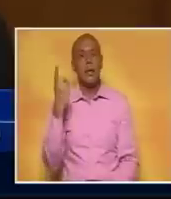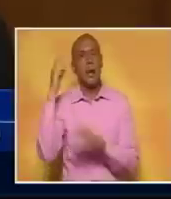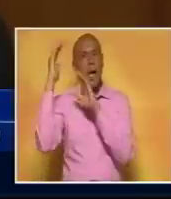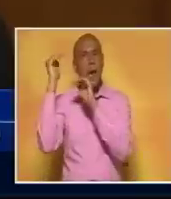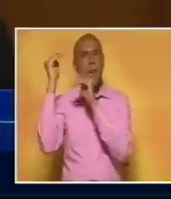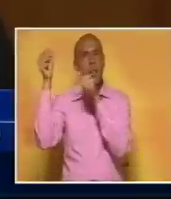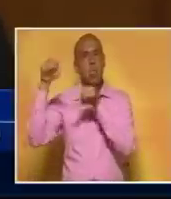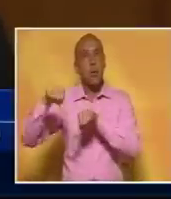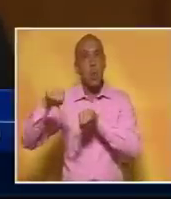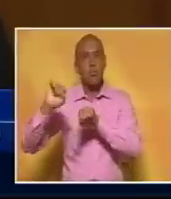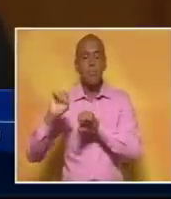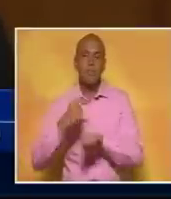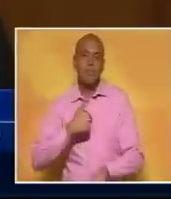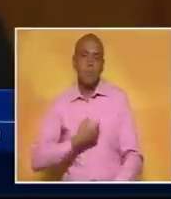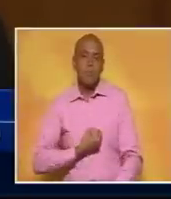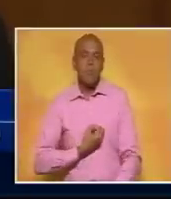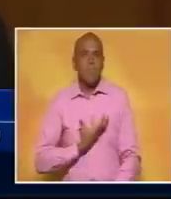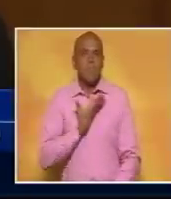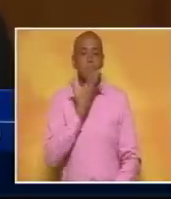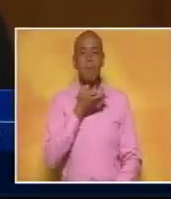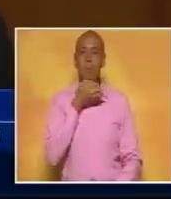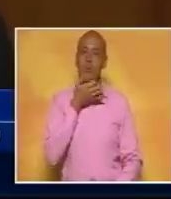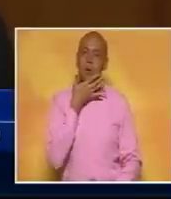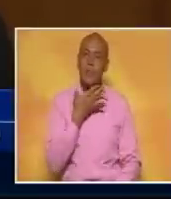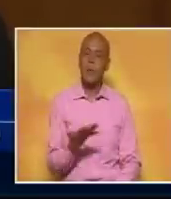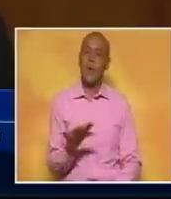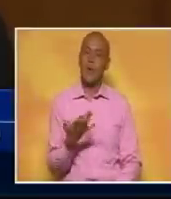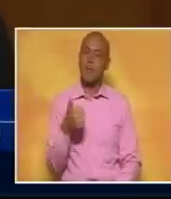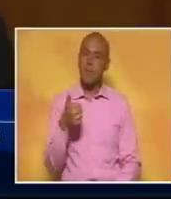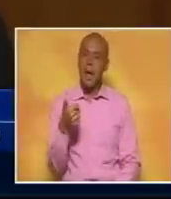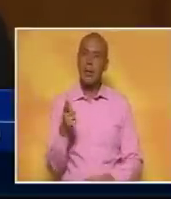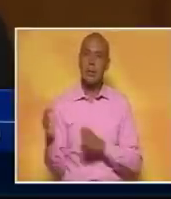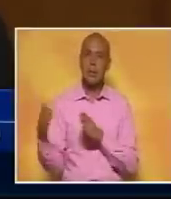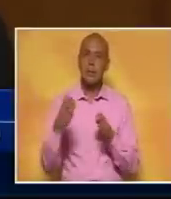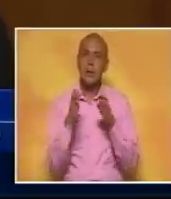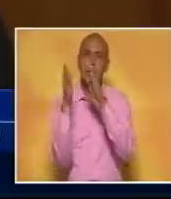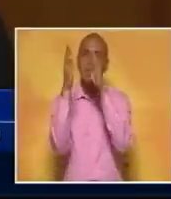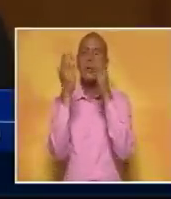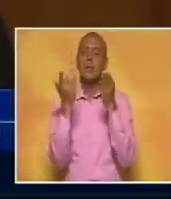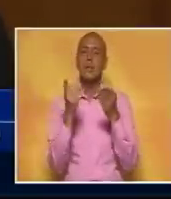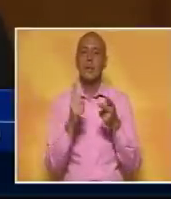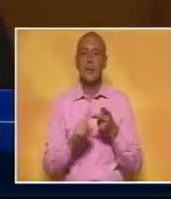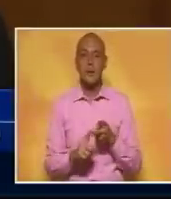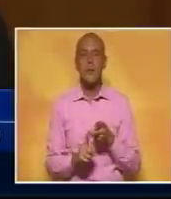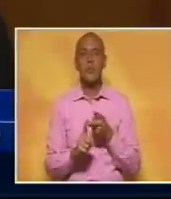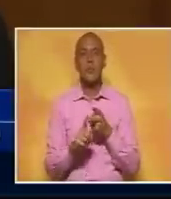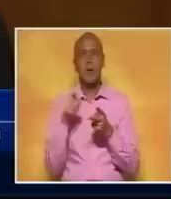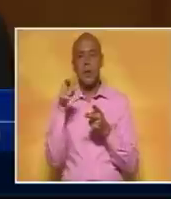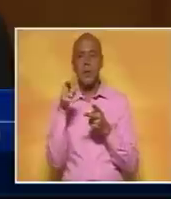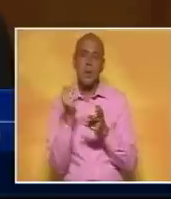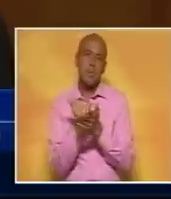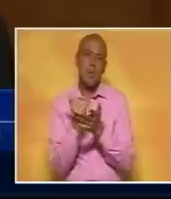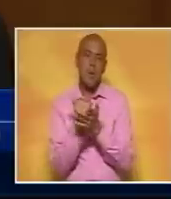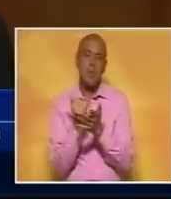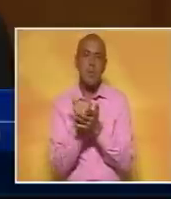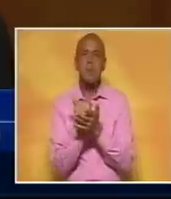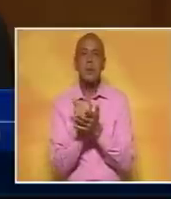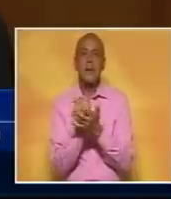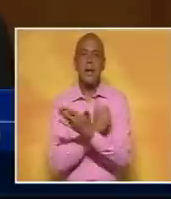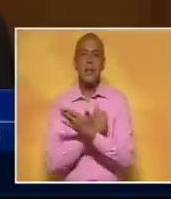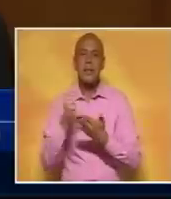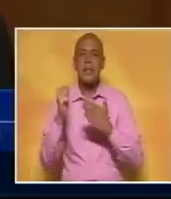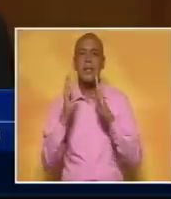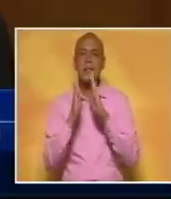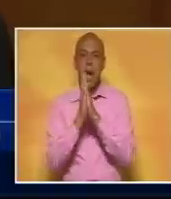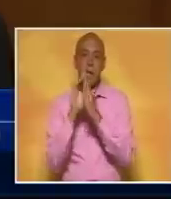Y ojalá que el camino de la causa, el camino, entonces la beatificación, sirva